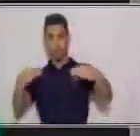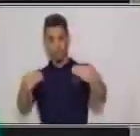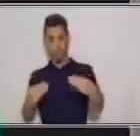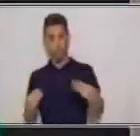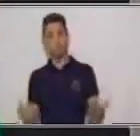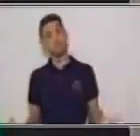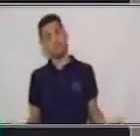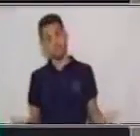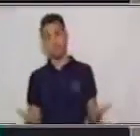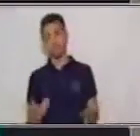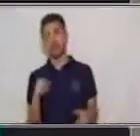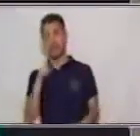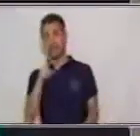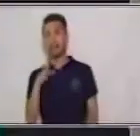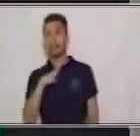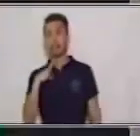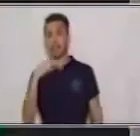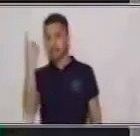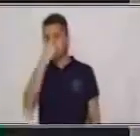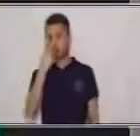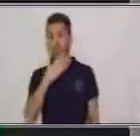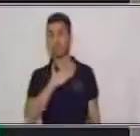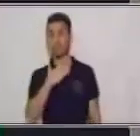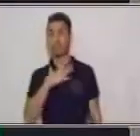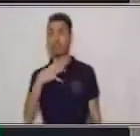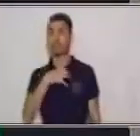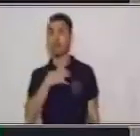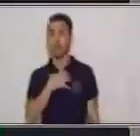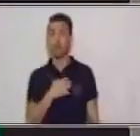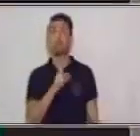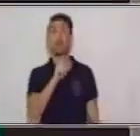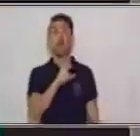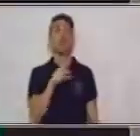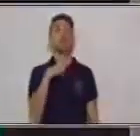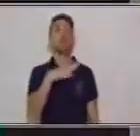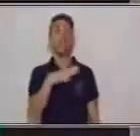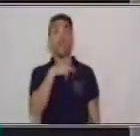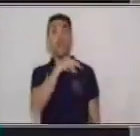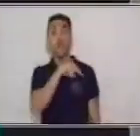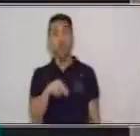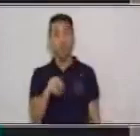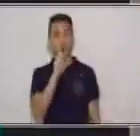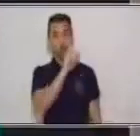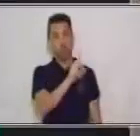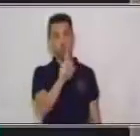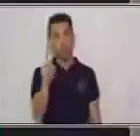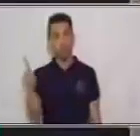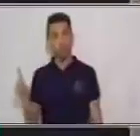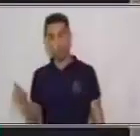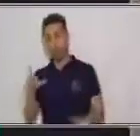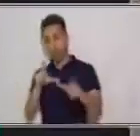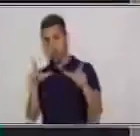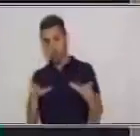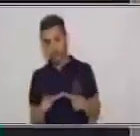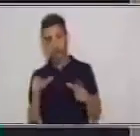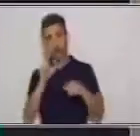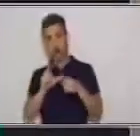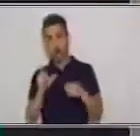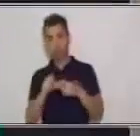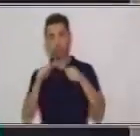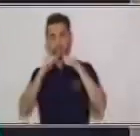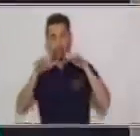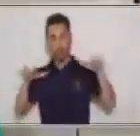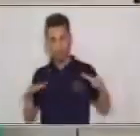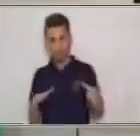ya nombran de manera particular a personas, animales, cosas, objetos, lugares, etc. Luego están